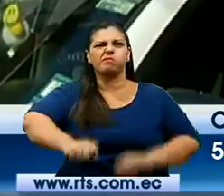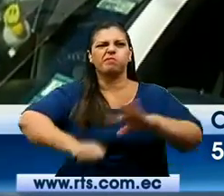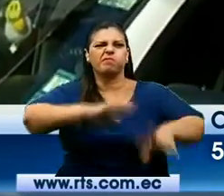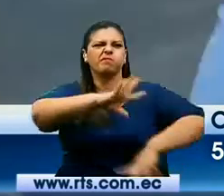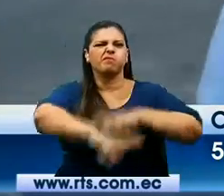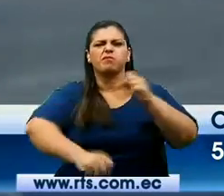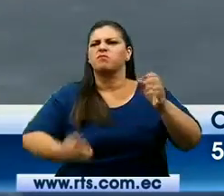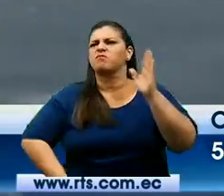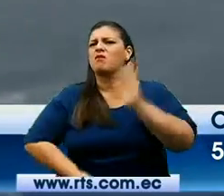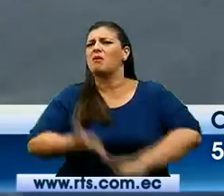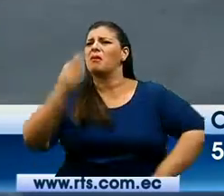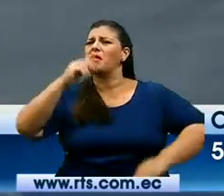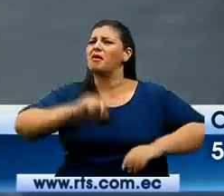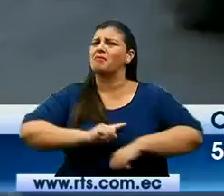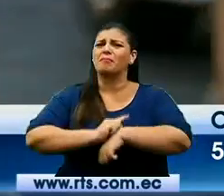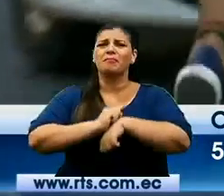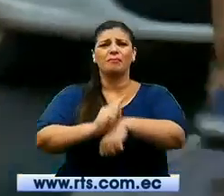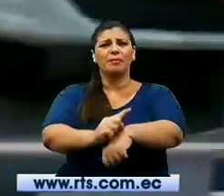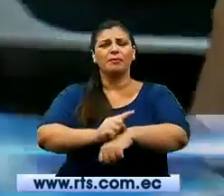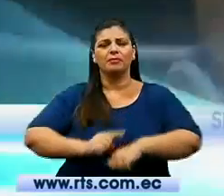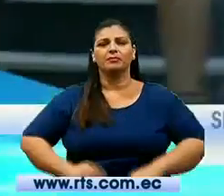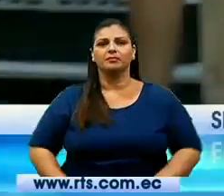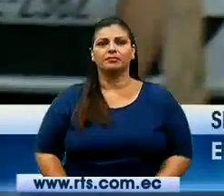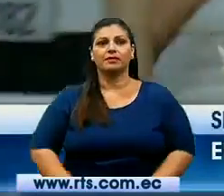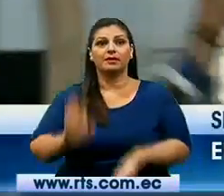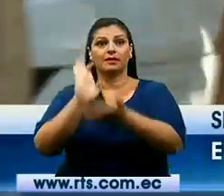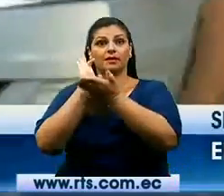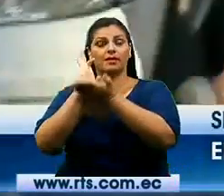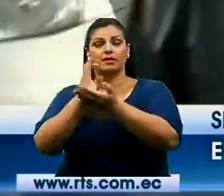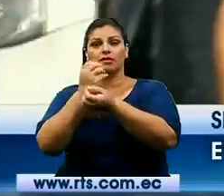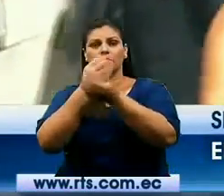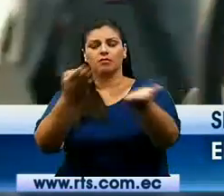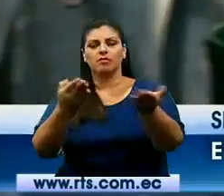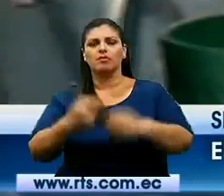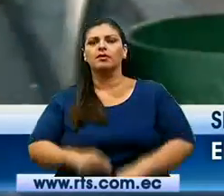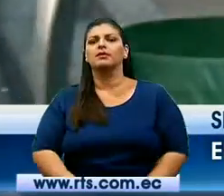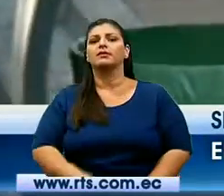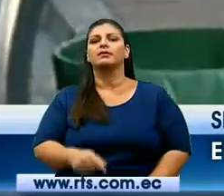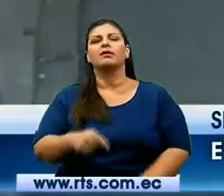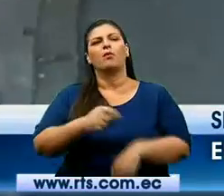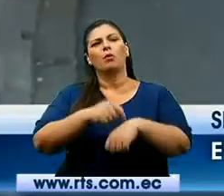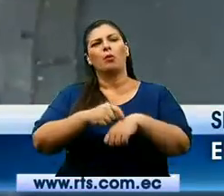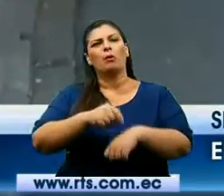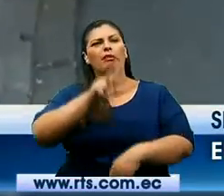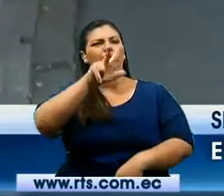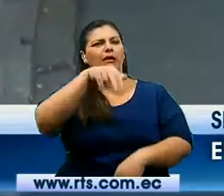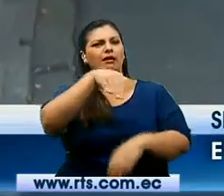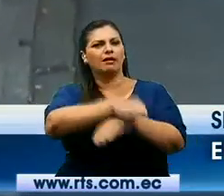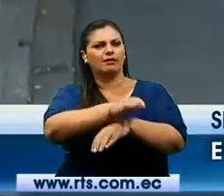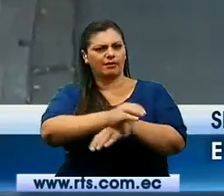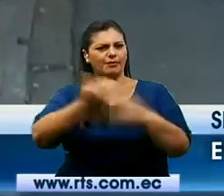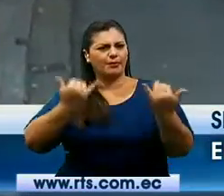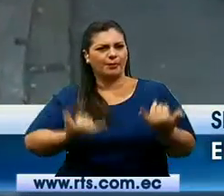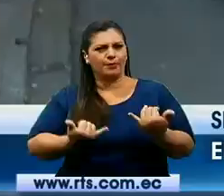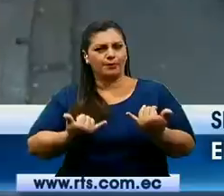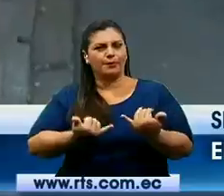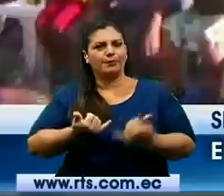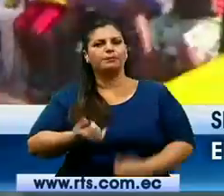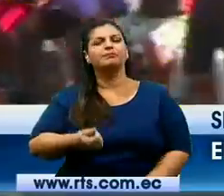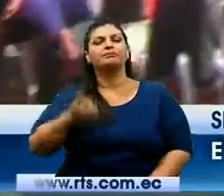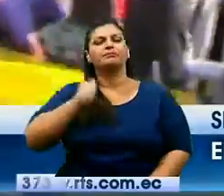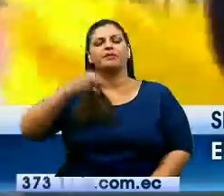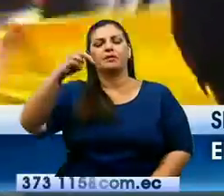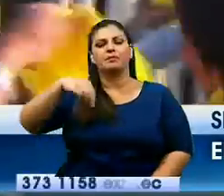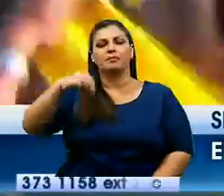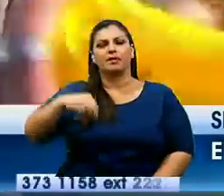policía. Pero ya se habían ido. Según testigos, el asalto ocurrió pasadas las 15 horas de este martes, cuando muchos